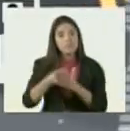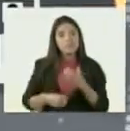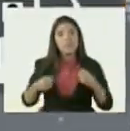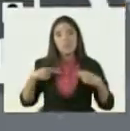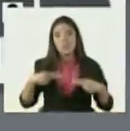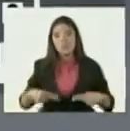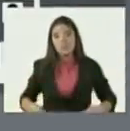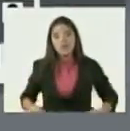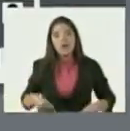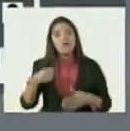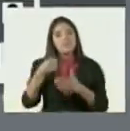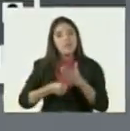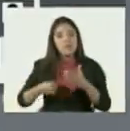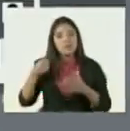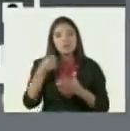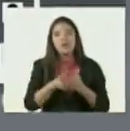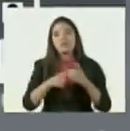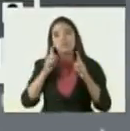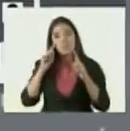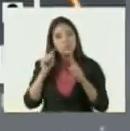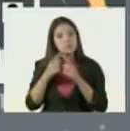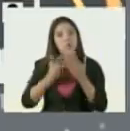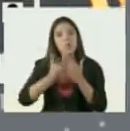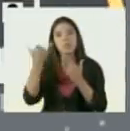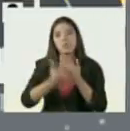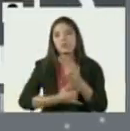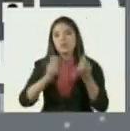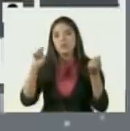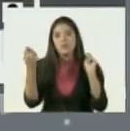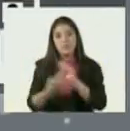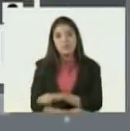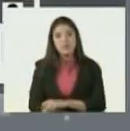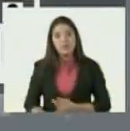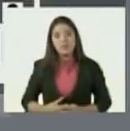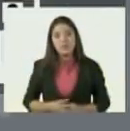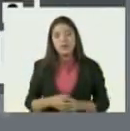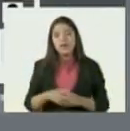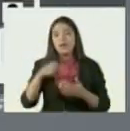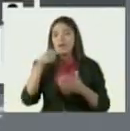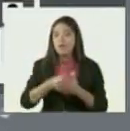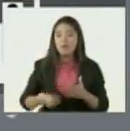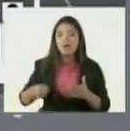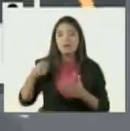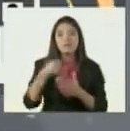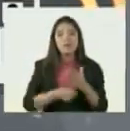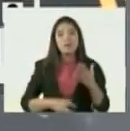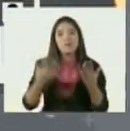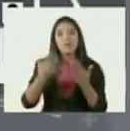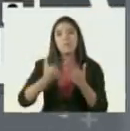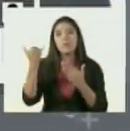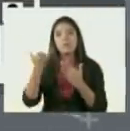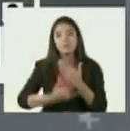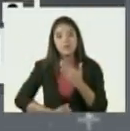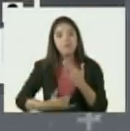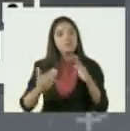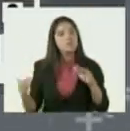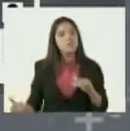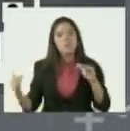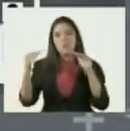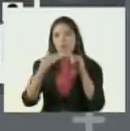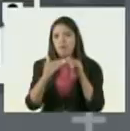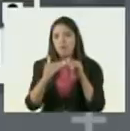Es la batalla por el destino de los proyectos transformadores. Es la batalla por un proyecto